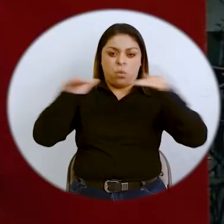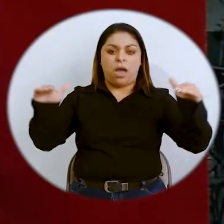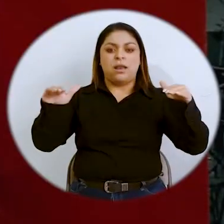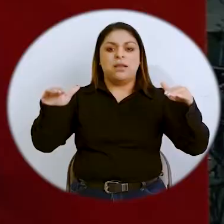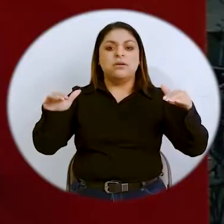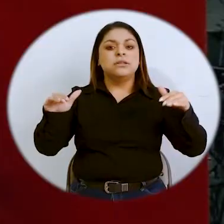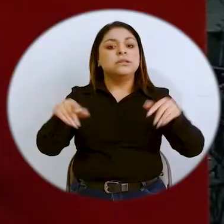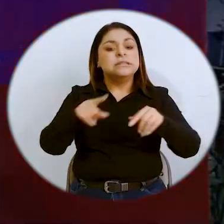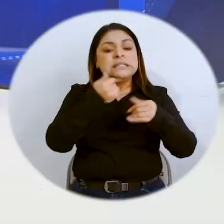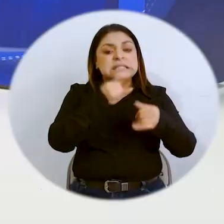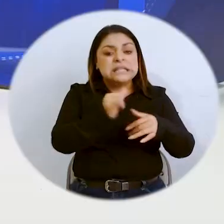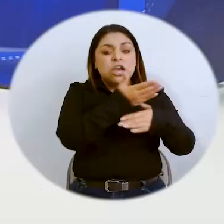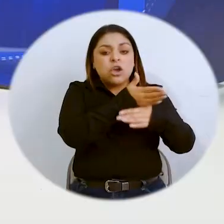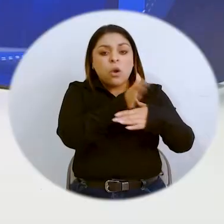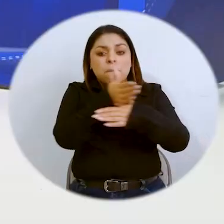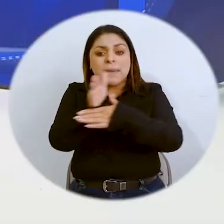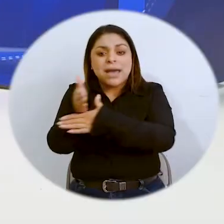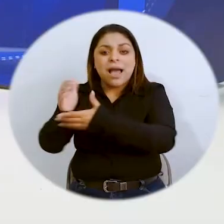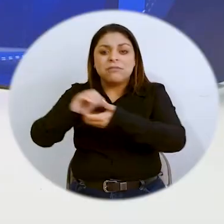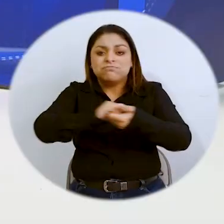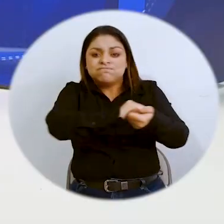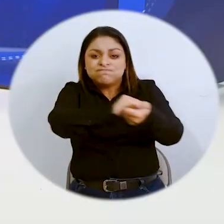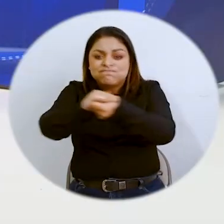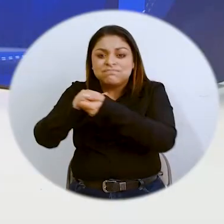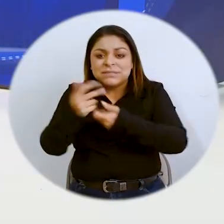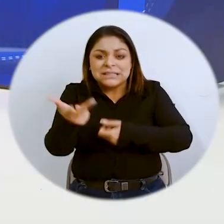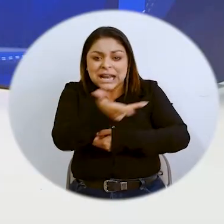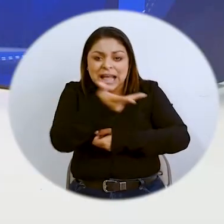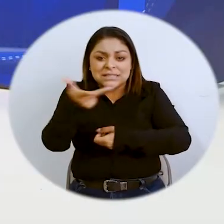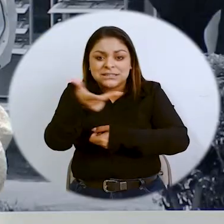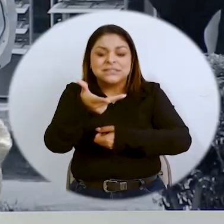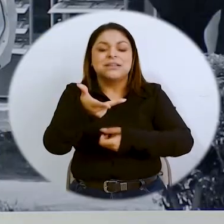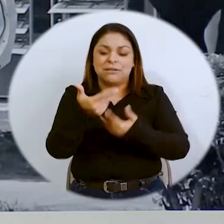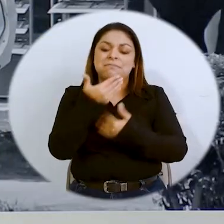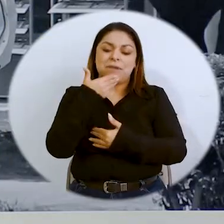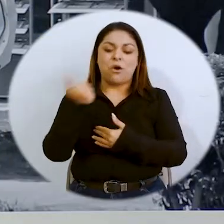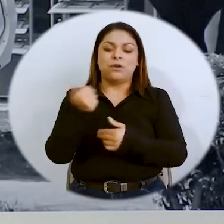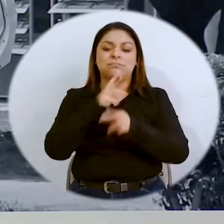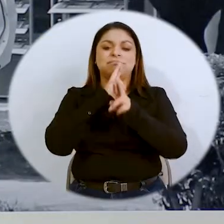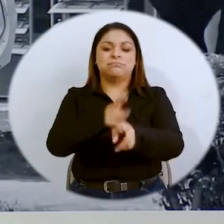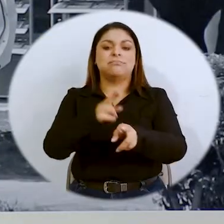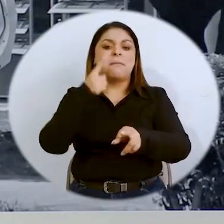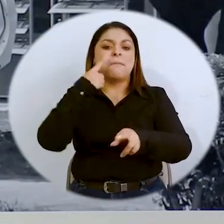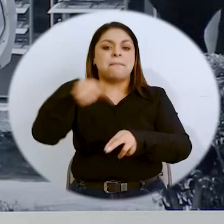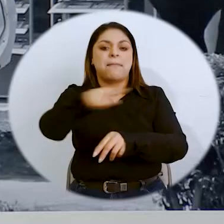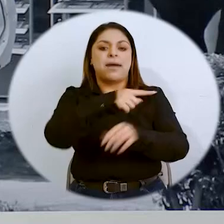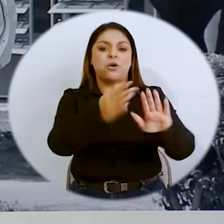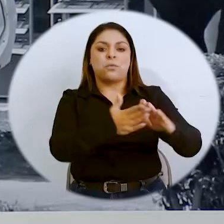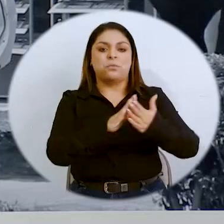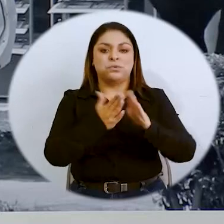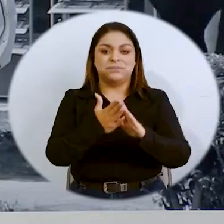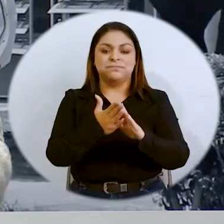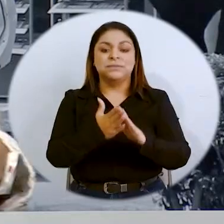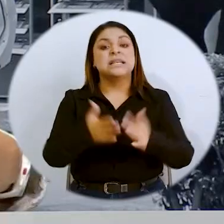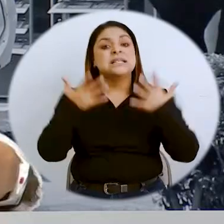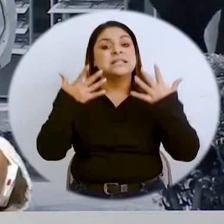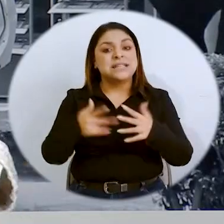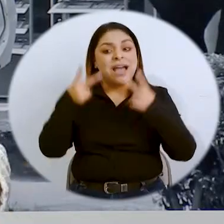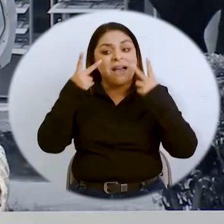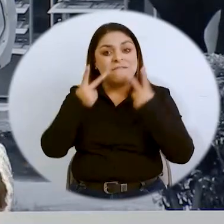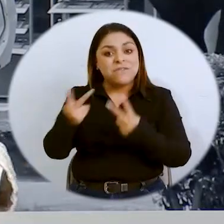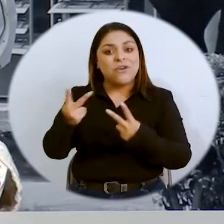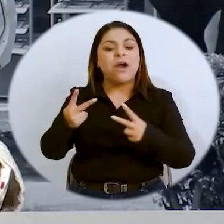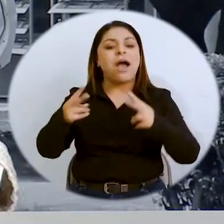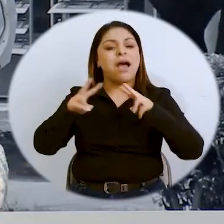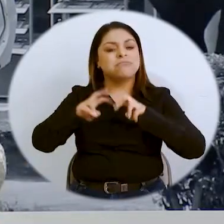poderes, hay más probabilidad de tener mejores resultados de entregas de bienestar a la población. Y lo que hemos